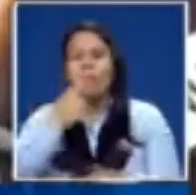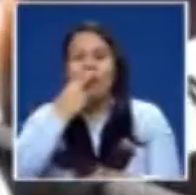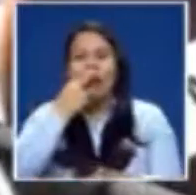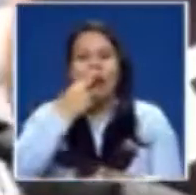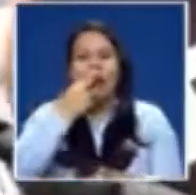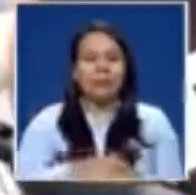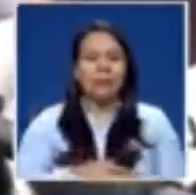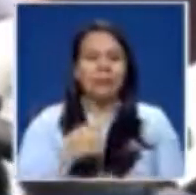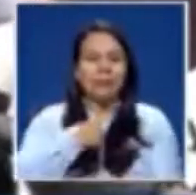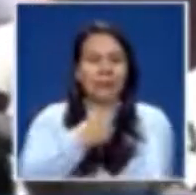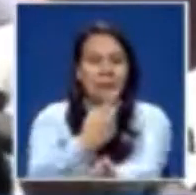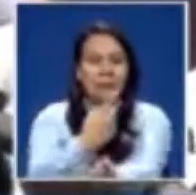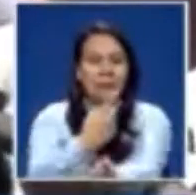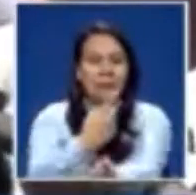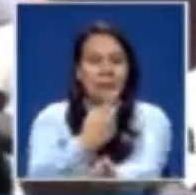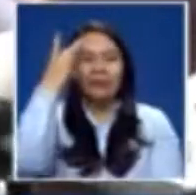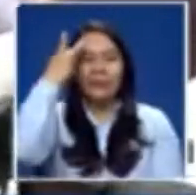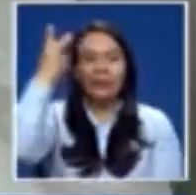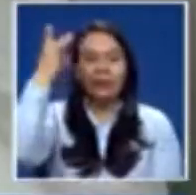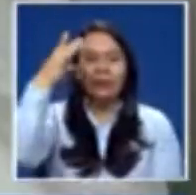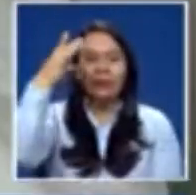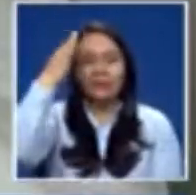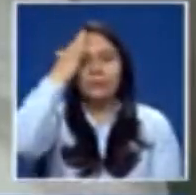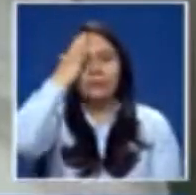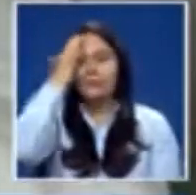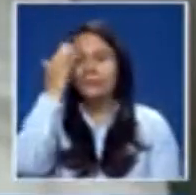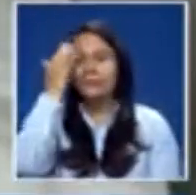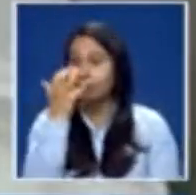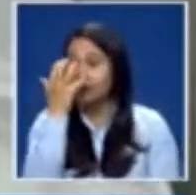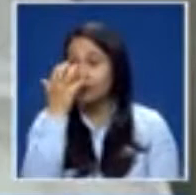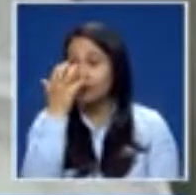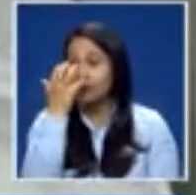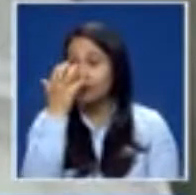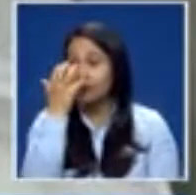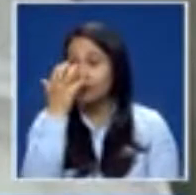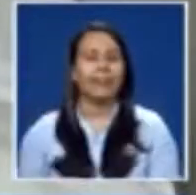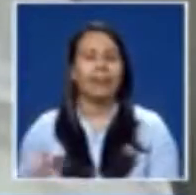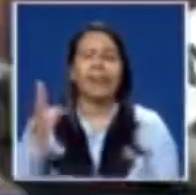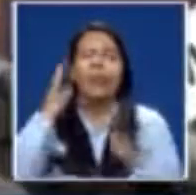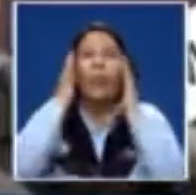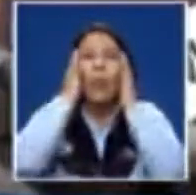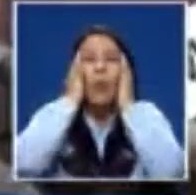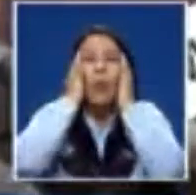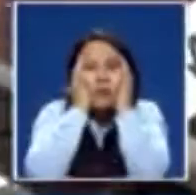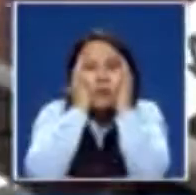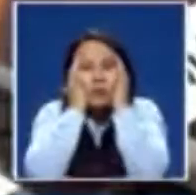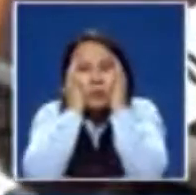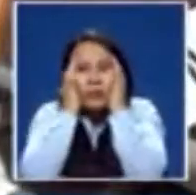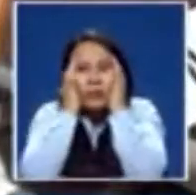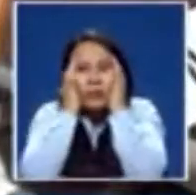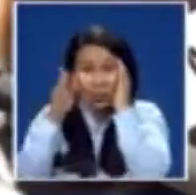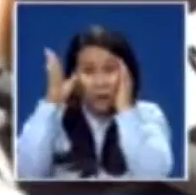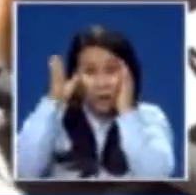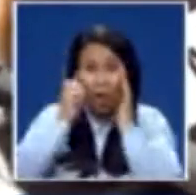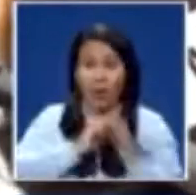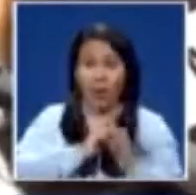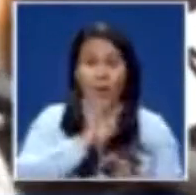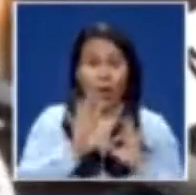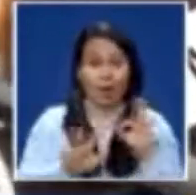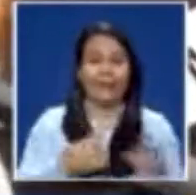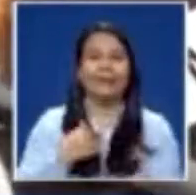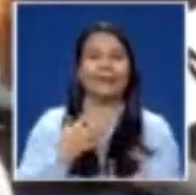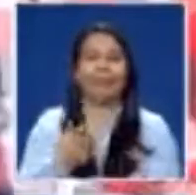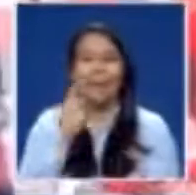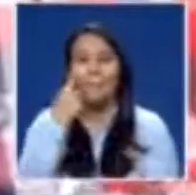Ya tengo una semana, sí, que ando con este problema. Me arde en la vista y me duele la cabeza. ¿Usted cree que sea COVID? No sé, quiero hacerme